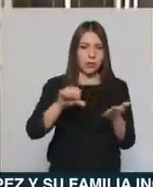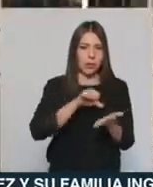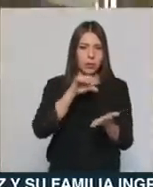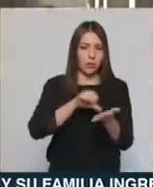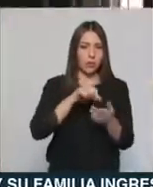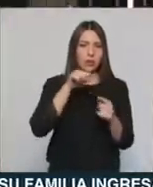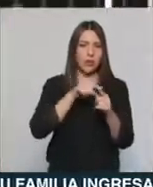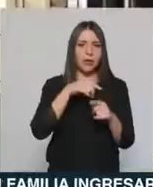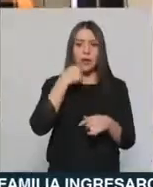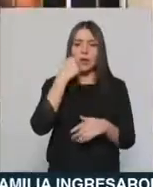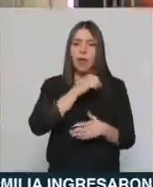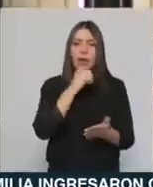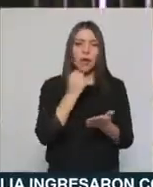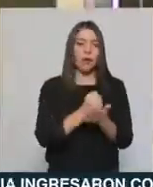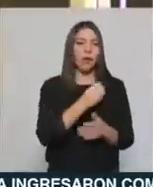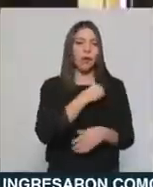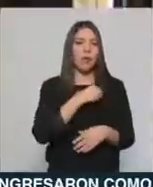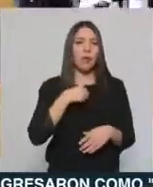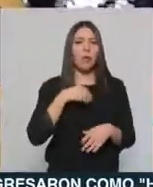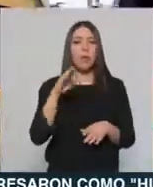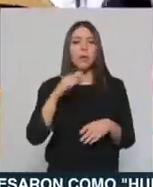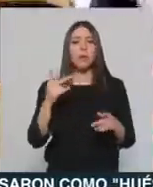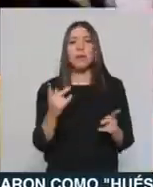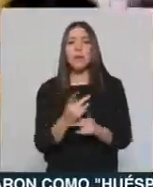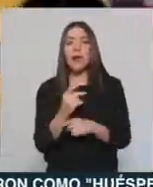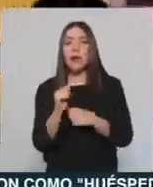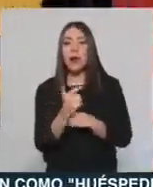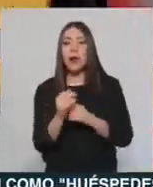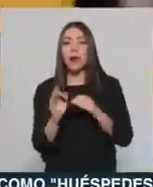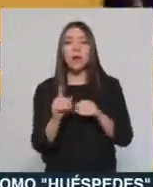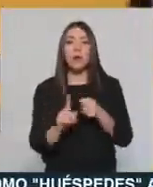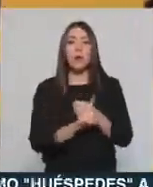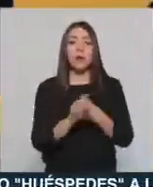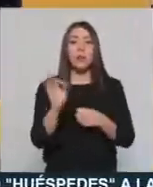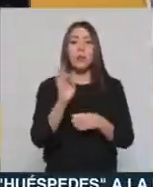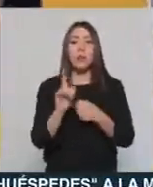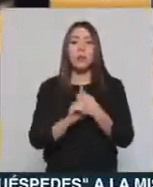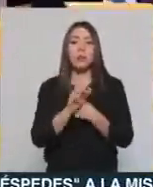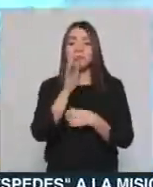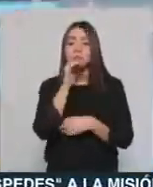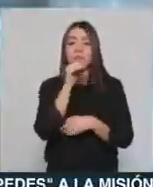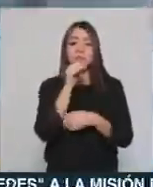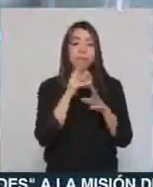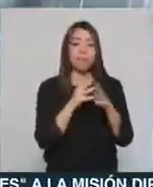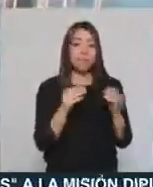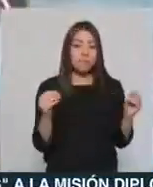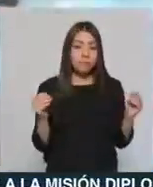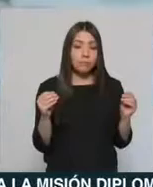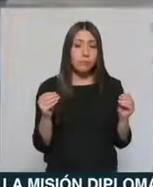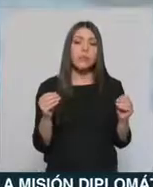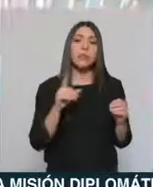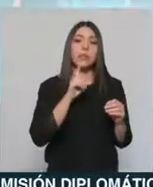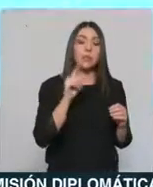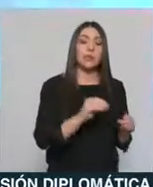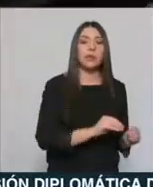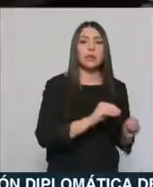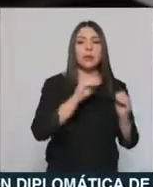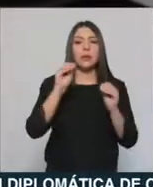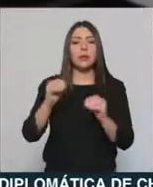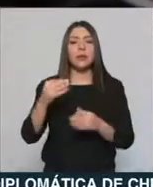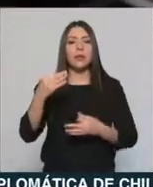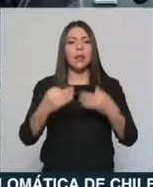cuales tendrá que ser requisito obligatorio que pase un conflicto y si ahí no llega a haber una solución, entonces se va a pasar a un tribunal laboral. Como lo